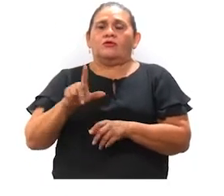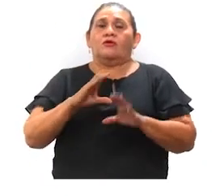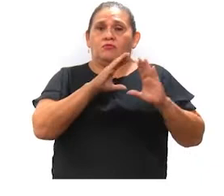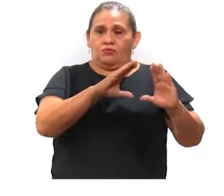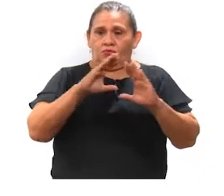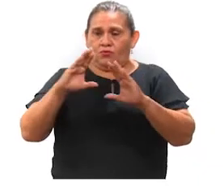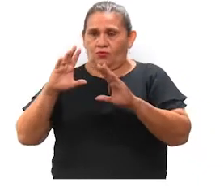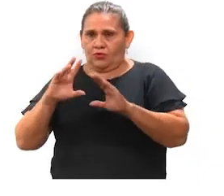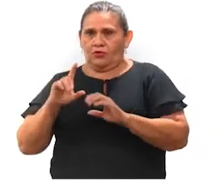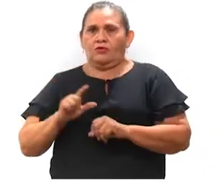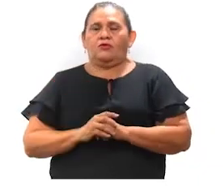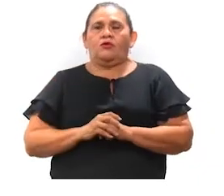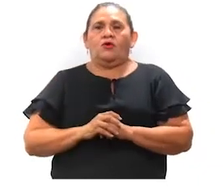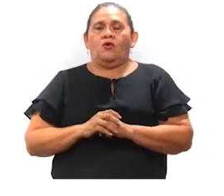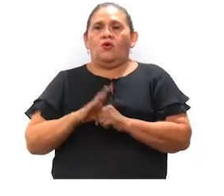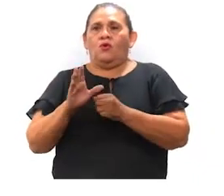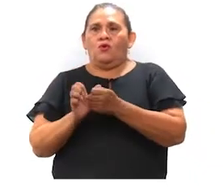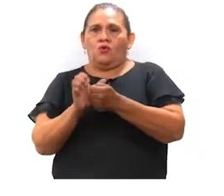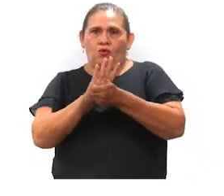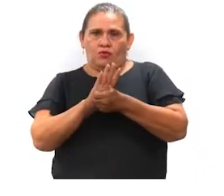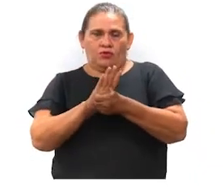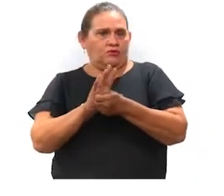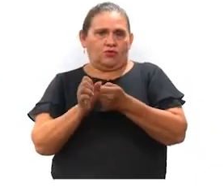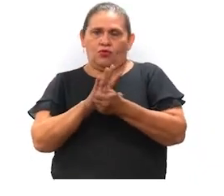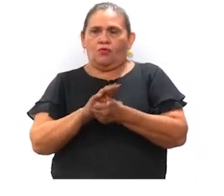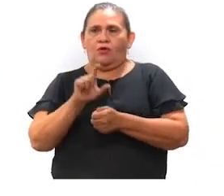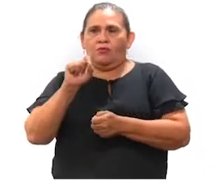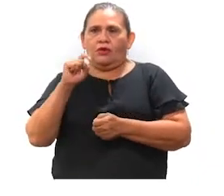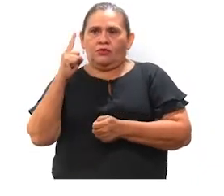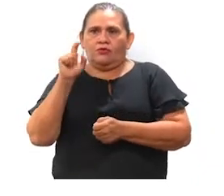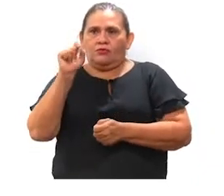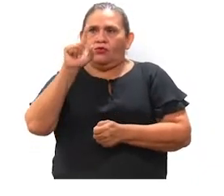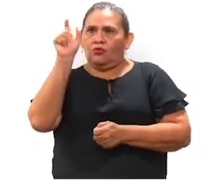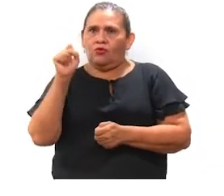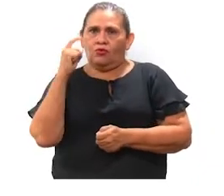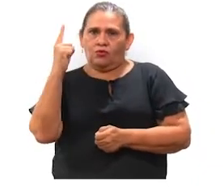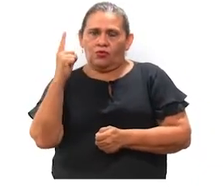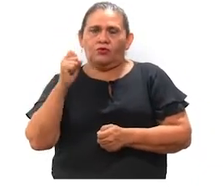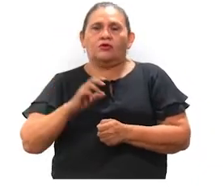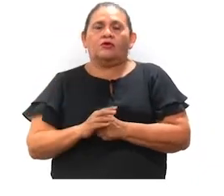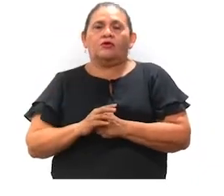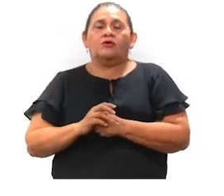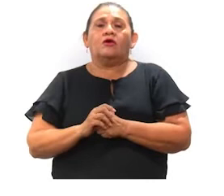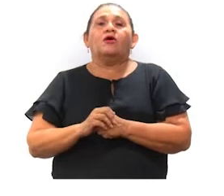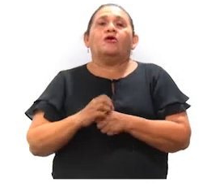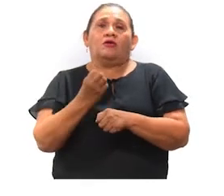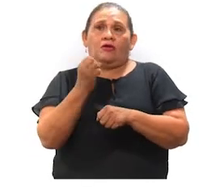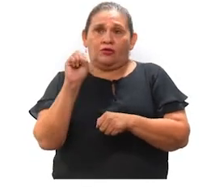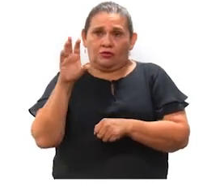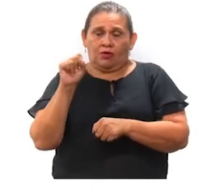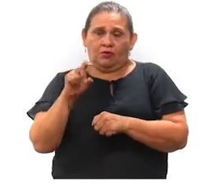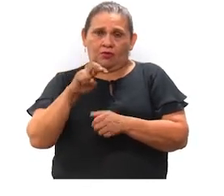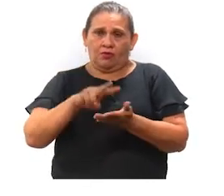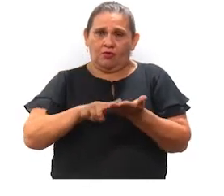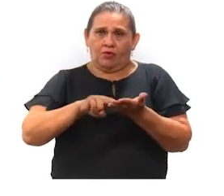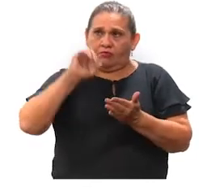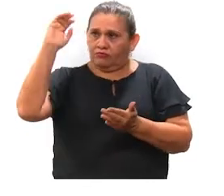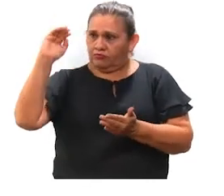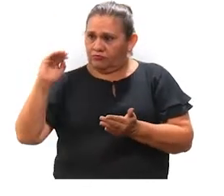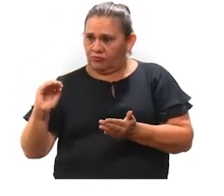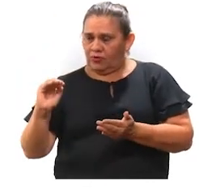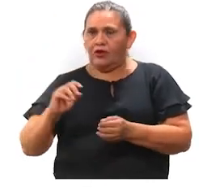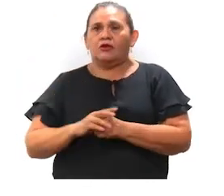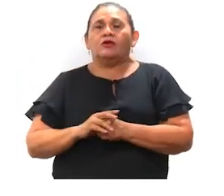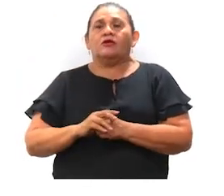cuidados intensivos total COVID y no COVID es del 21.1%. Se encuentra en color verde y en descenso. El porcentaje